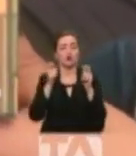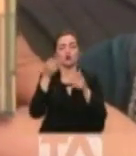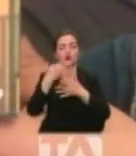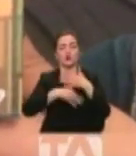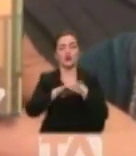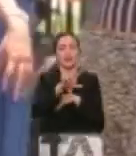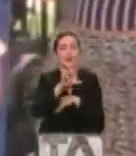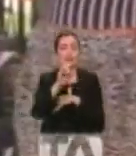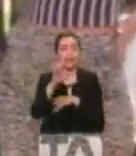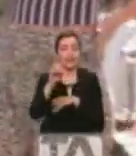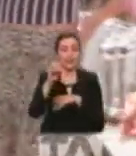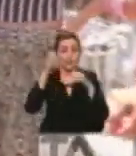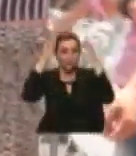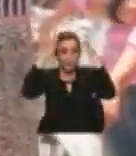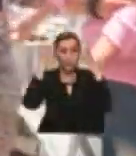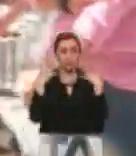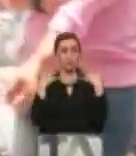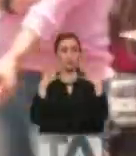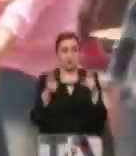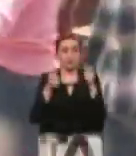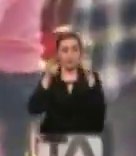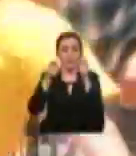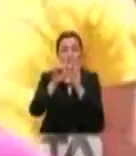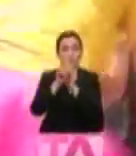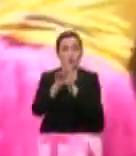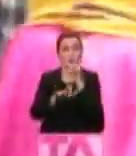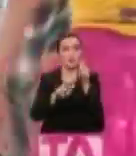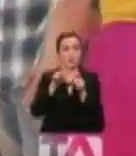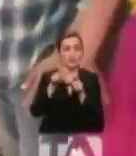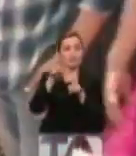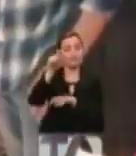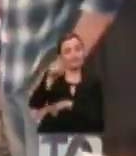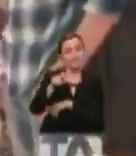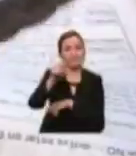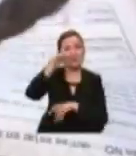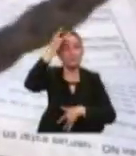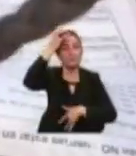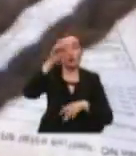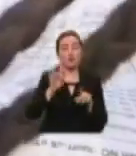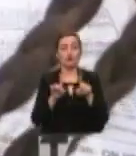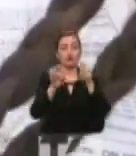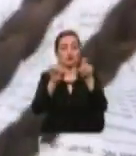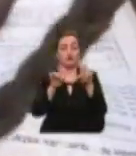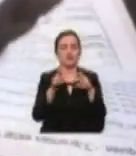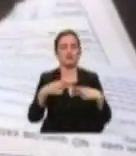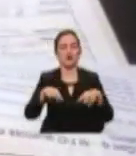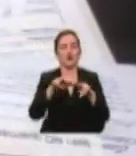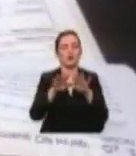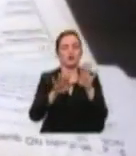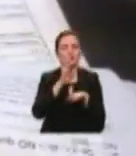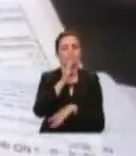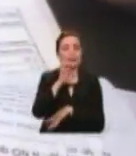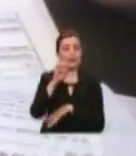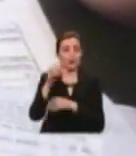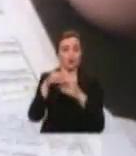menos 300 pelucas que se entregan al año a los pacientes que las necesitan, las mismas que están valoradas en